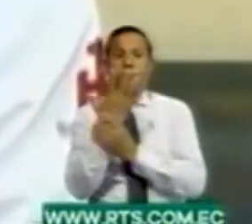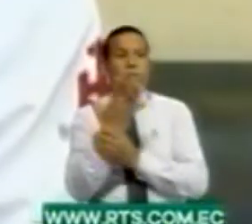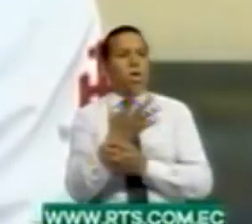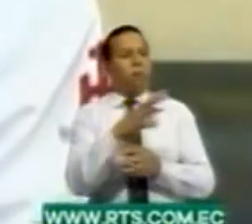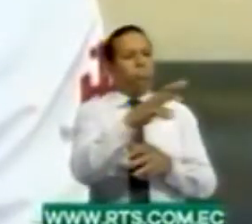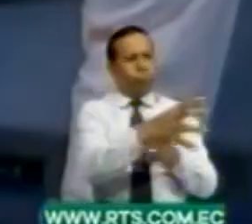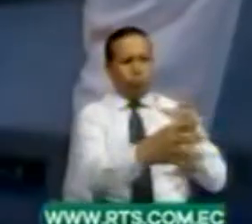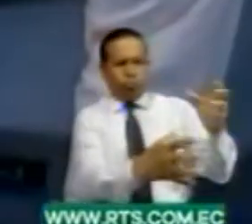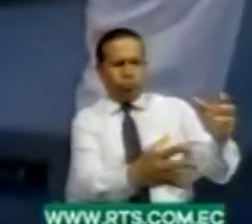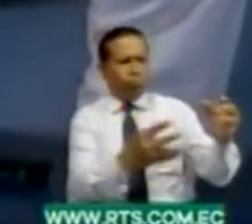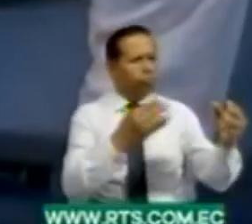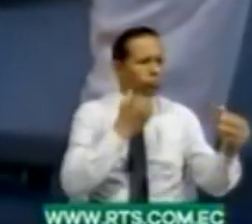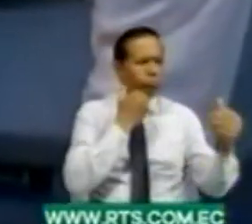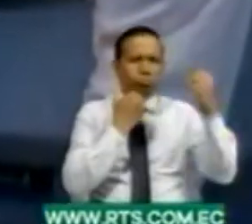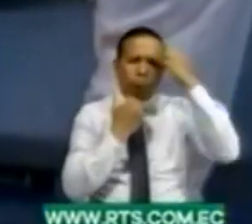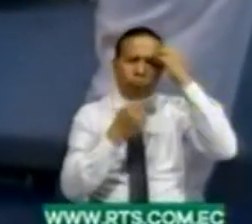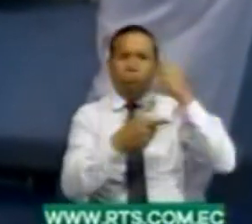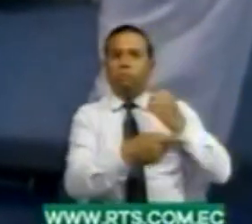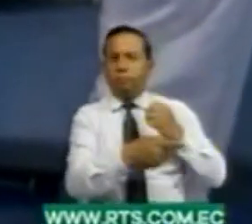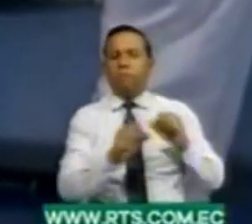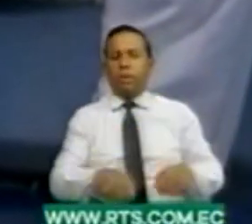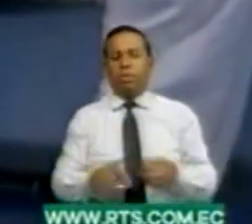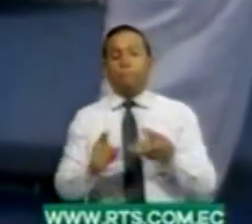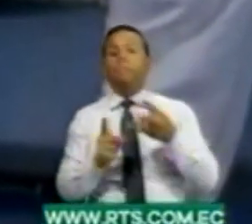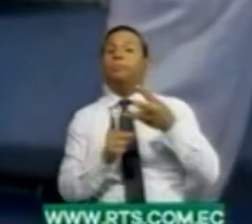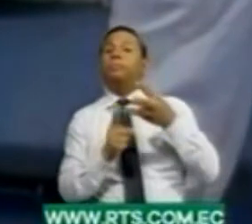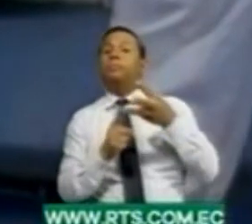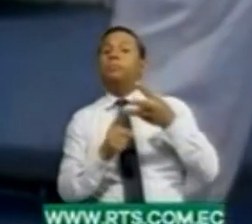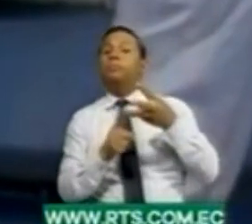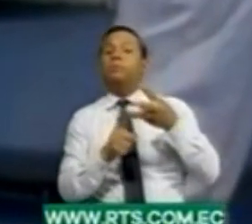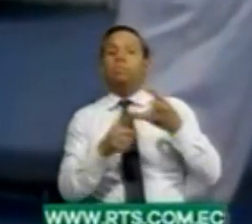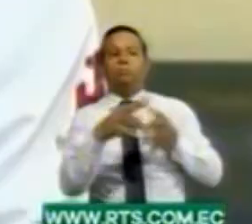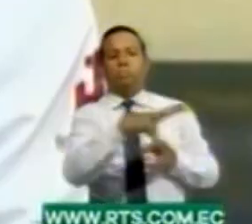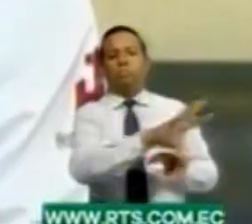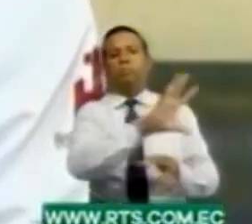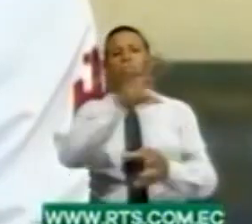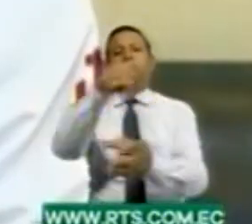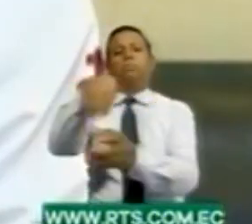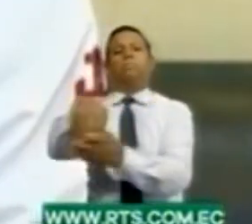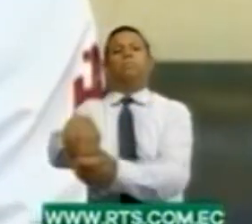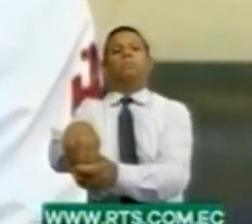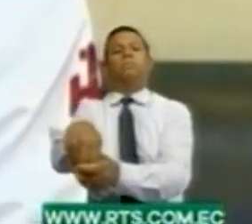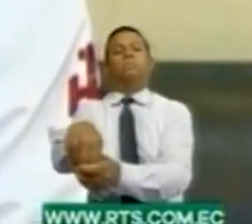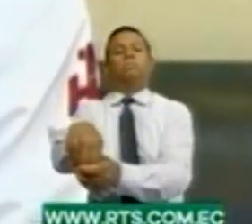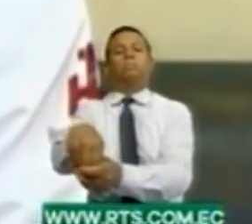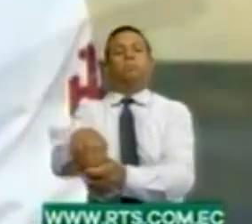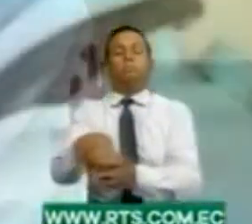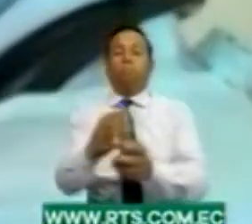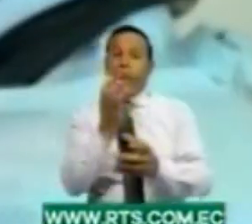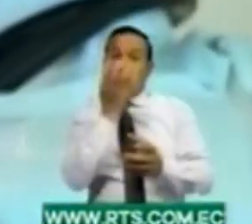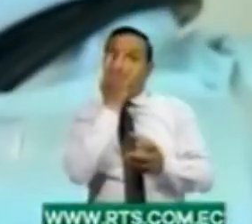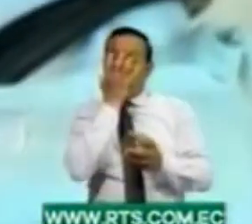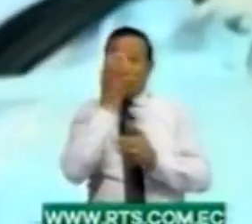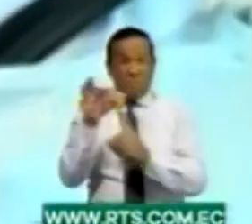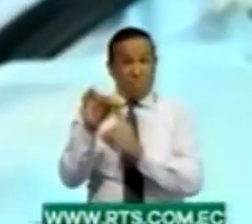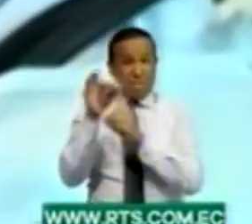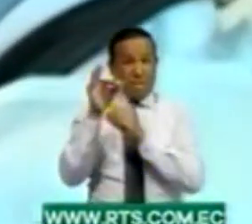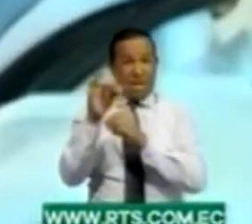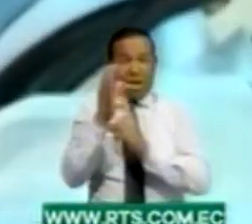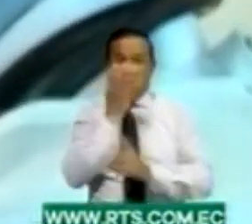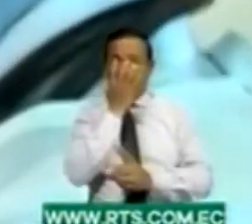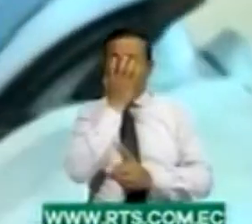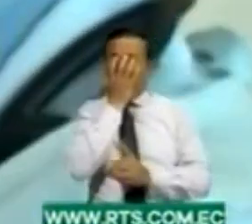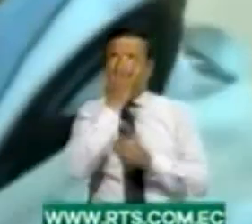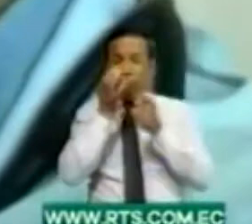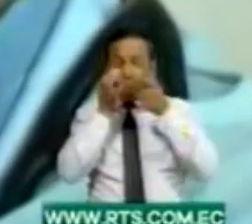tocar al paciente la tercera corresponde a la medida de aislamiento aérea implica el uso de una mascarilla especial del que